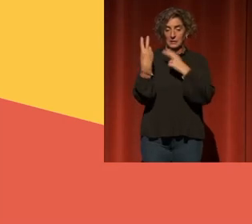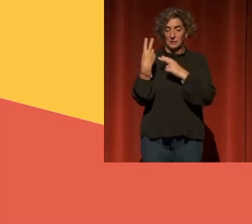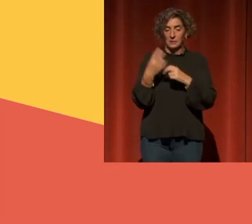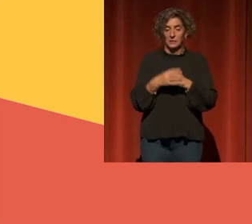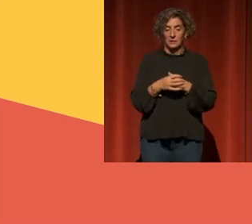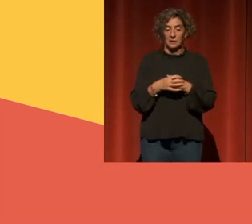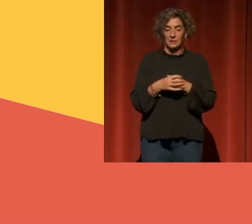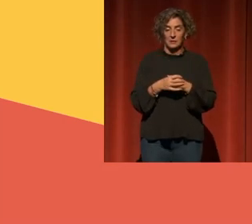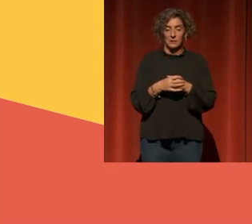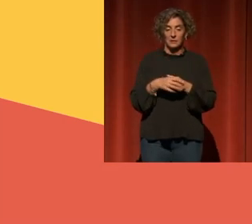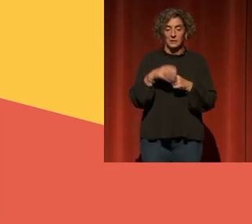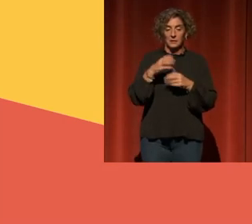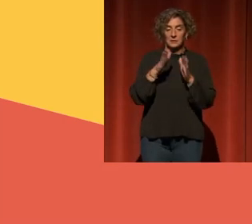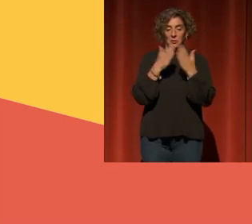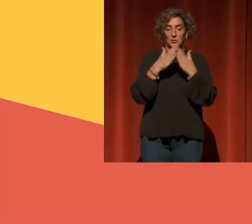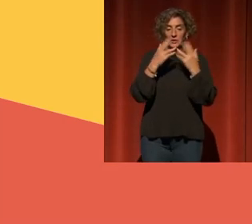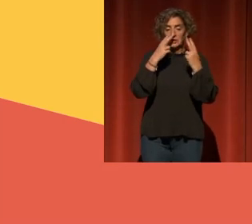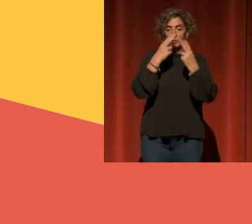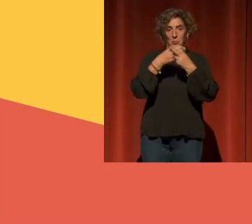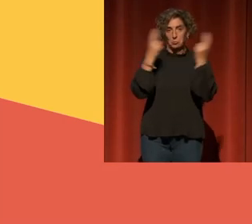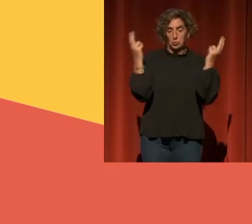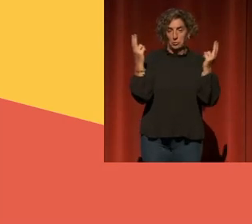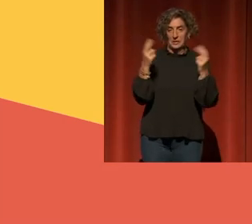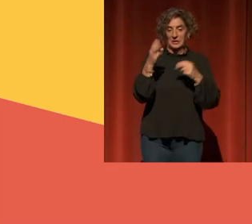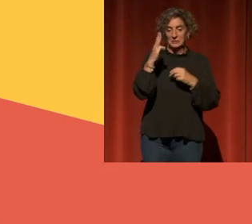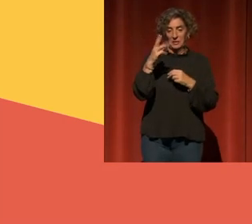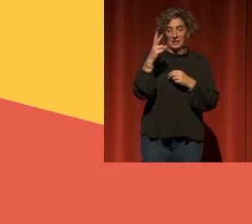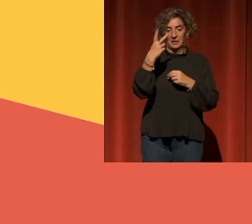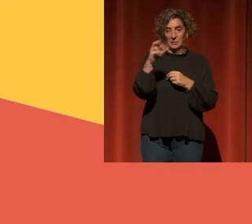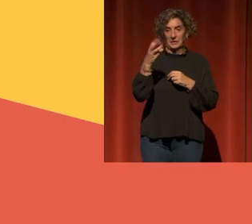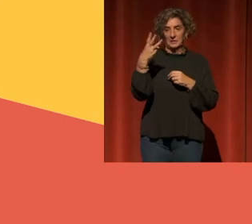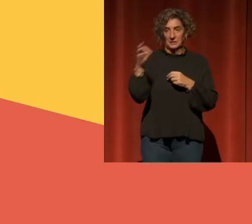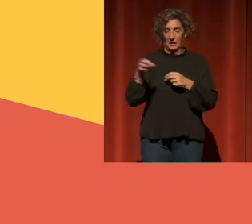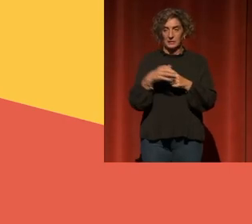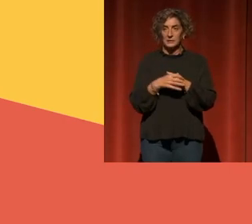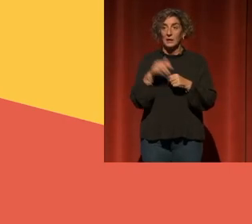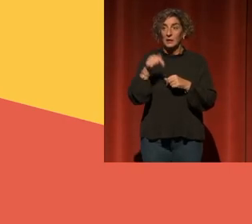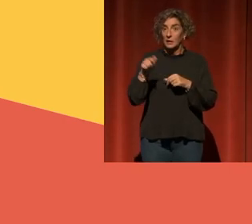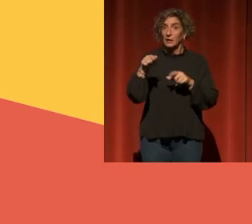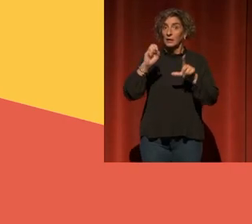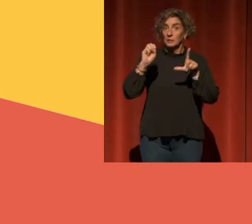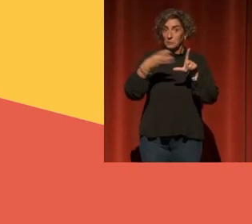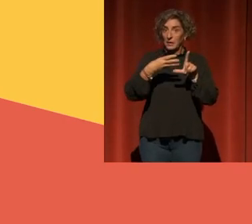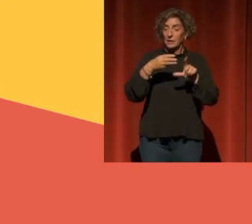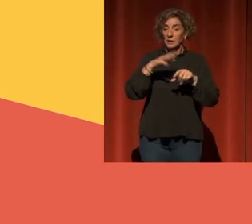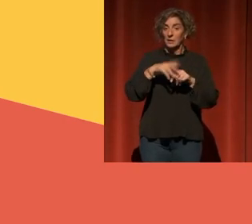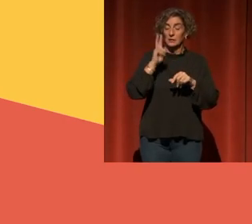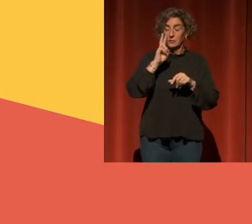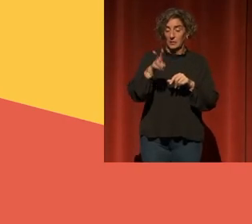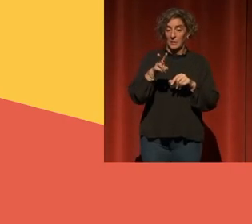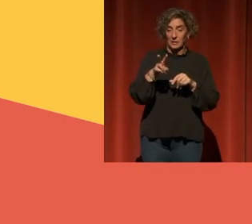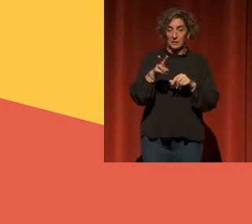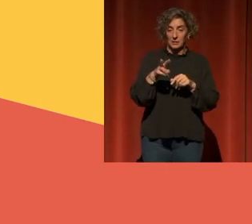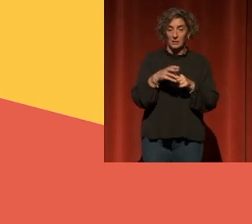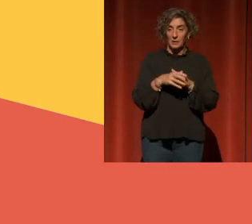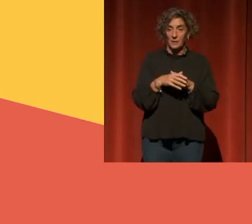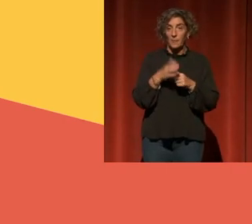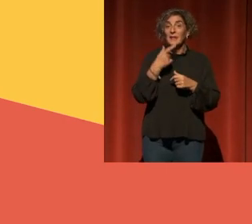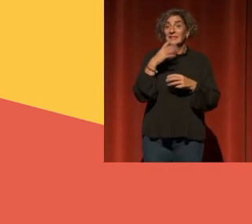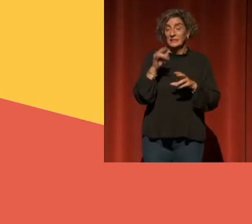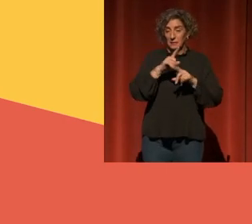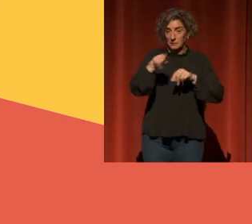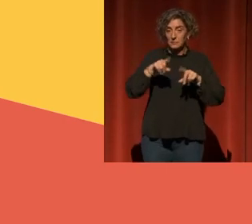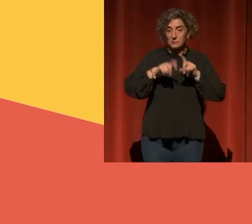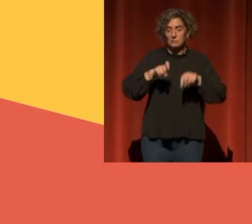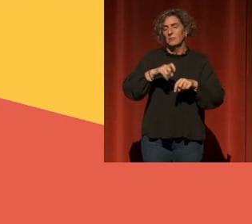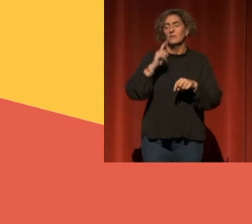203e Unión Europea y bueno es interesante porque bueno es una página además como pueden comprobar cuando entren que es muy